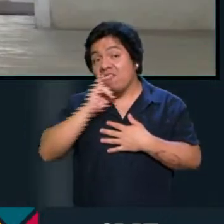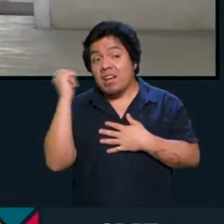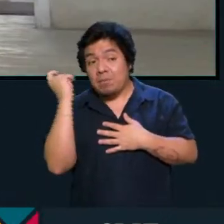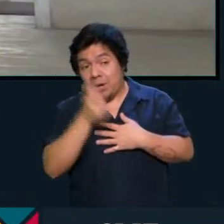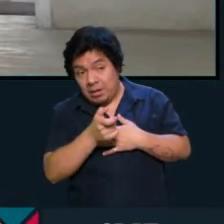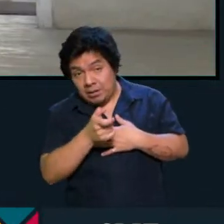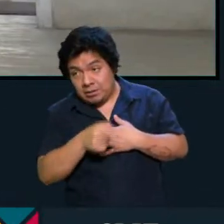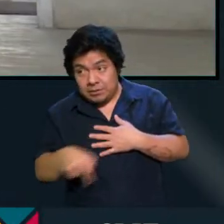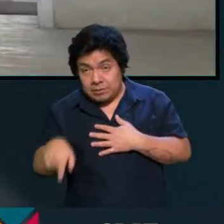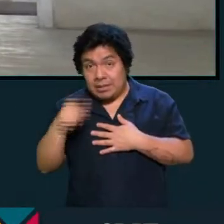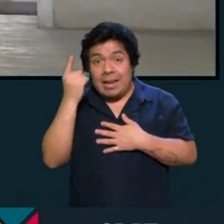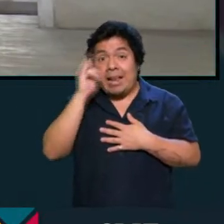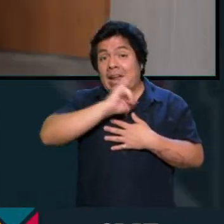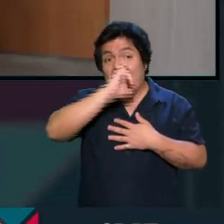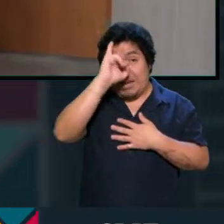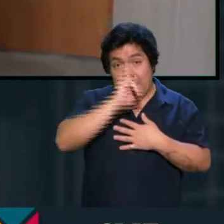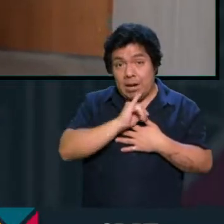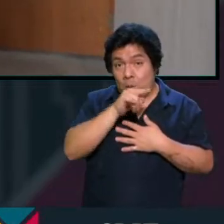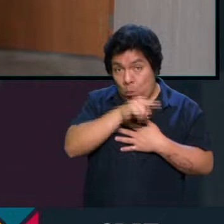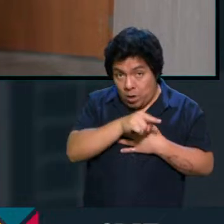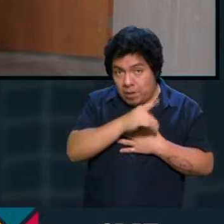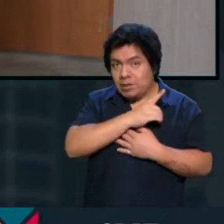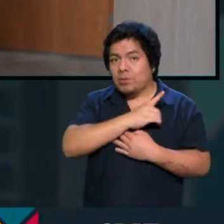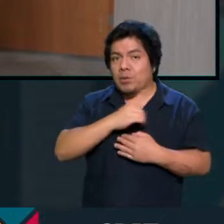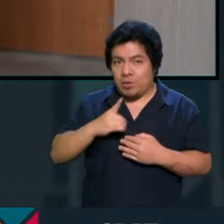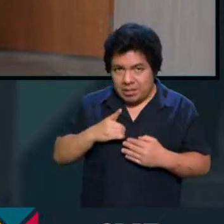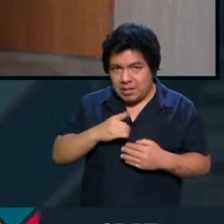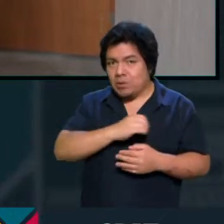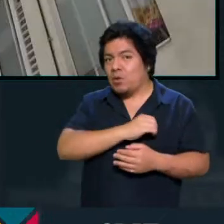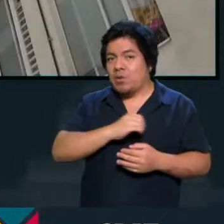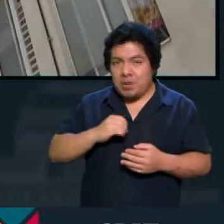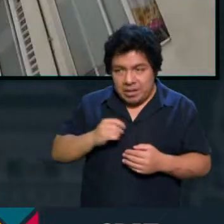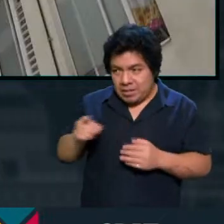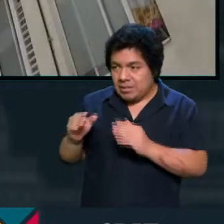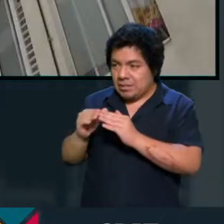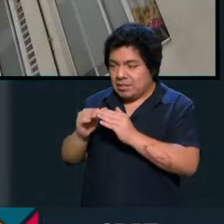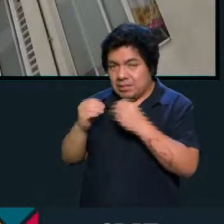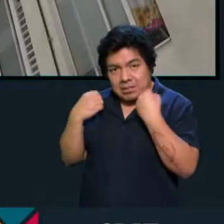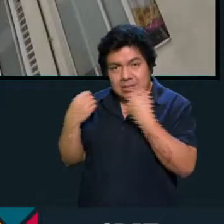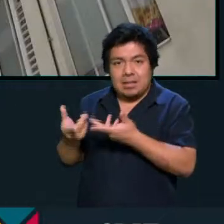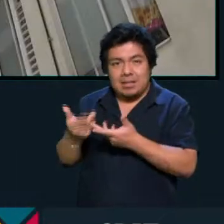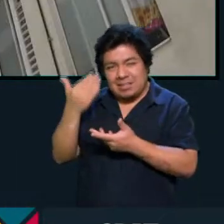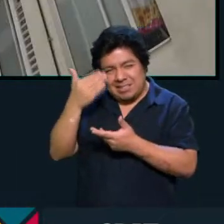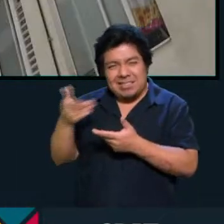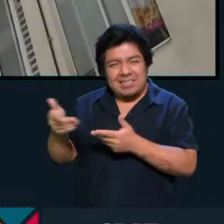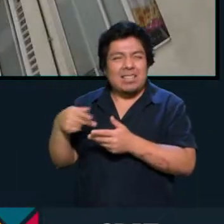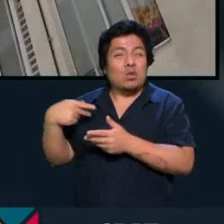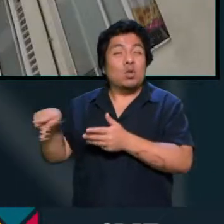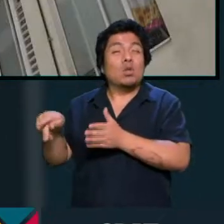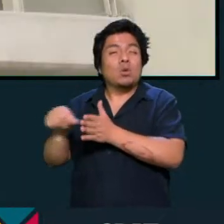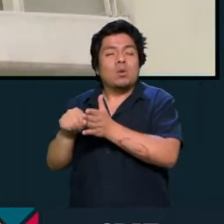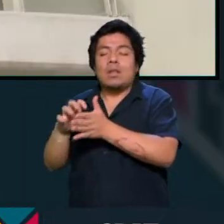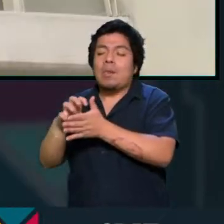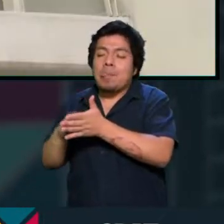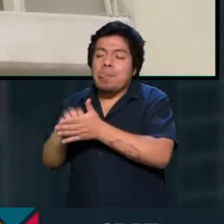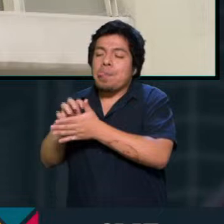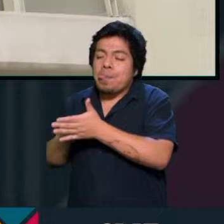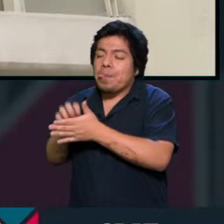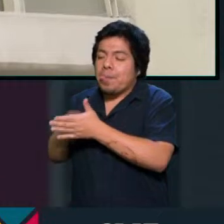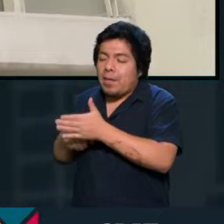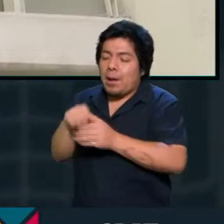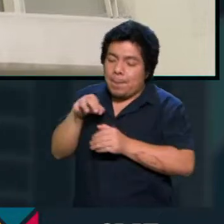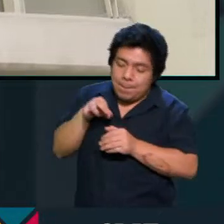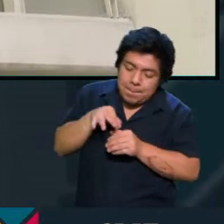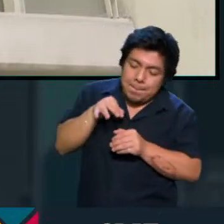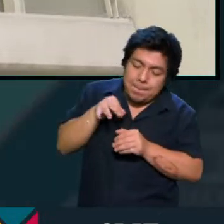vivienda a los trabajadores es del patrón. A través de estas aportaciones que hacen, que te descuentan, digamos, de tu salario, ellos ahí